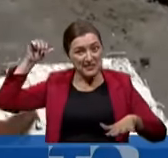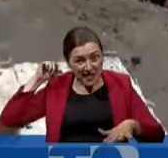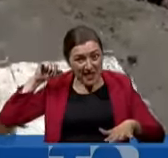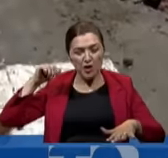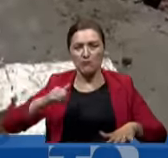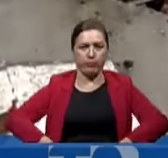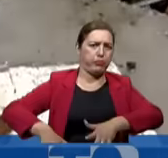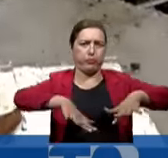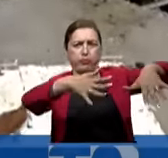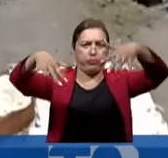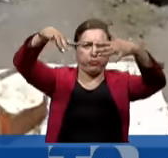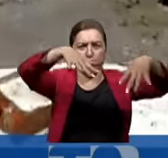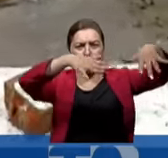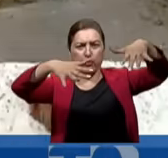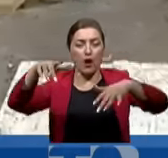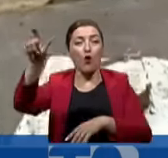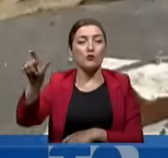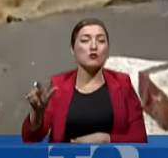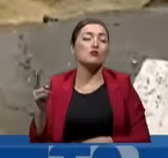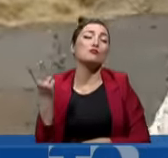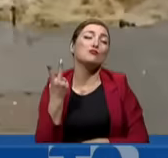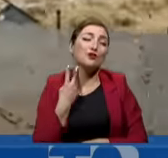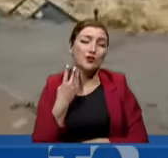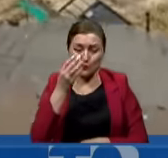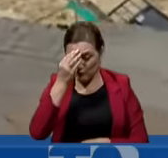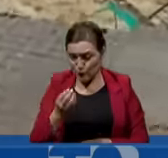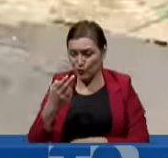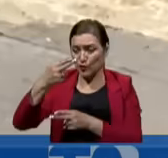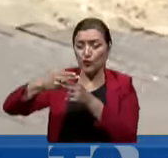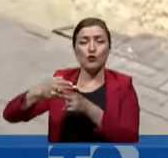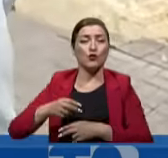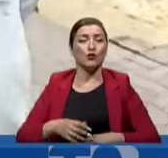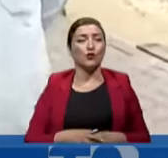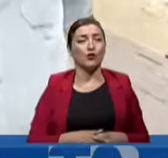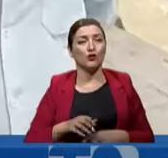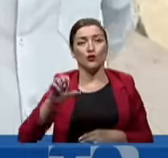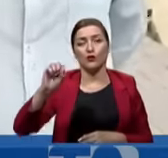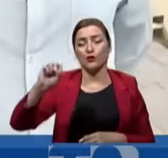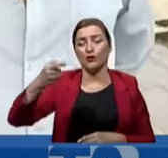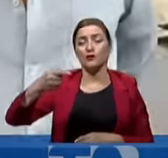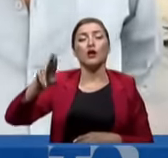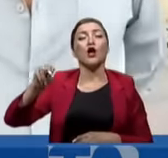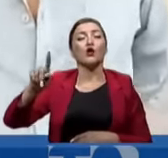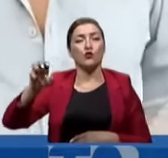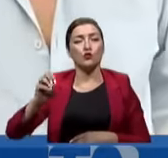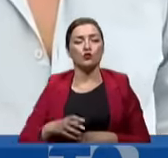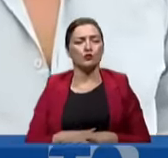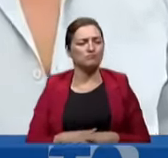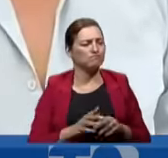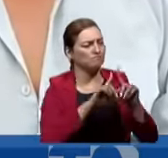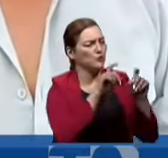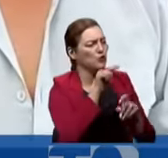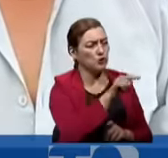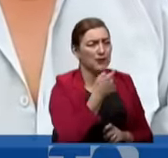días, ayúdeme con su nombre, estamos con una de las personas afectadas. Buenos días, ayúdeme con su nombre, por favor. Segundo Escobar. Don Segundo, cuéntenos,